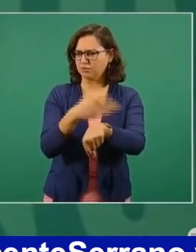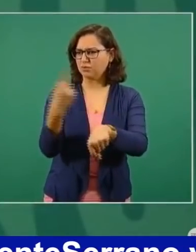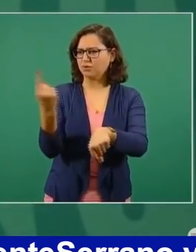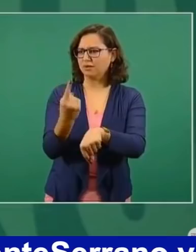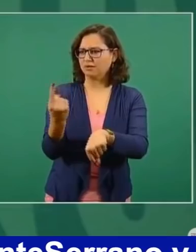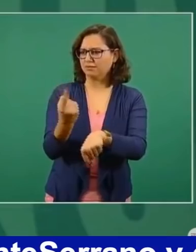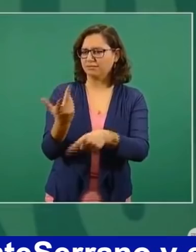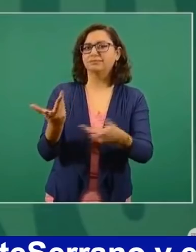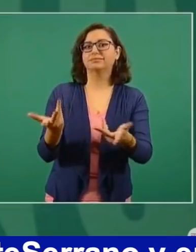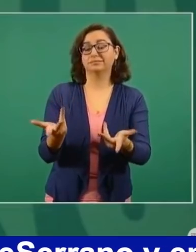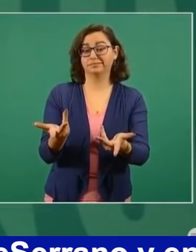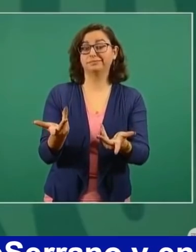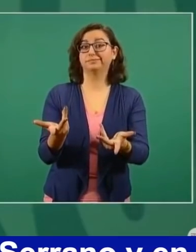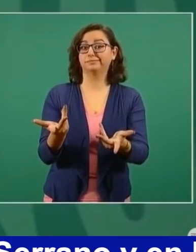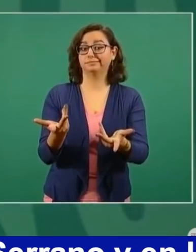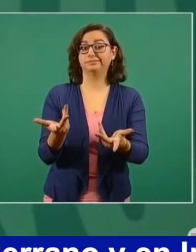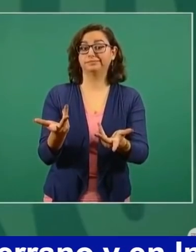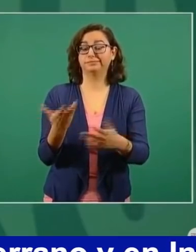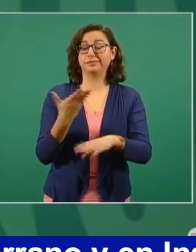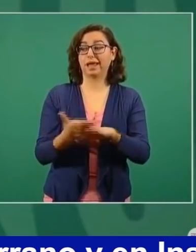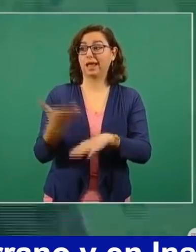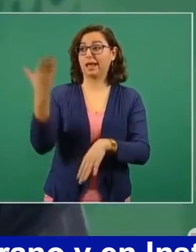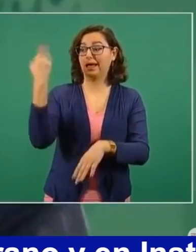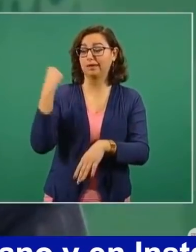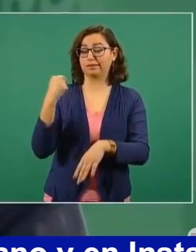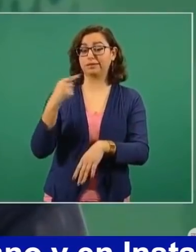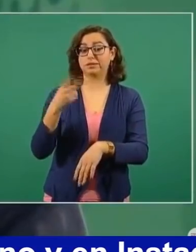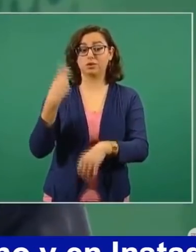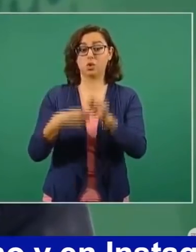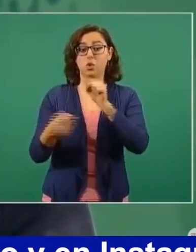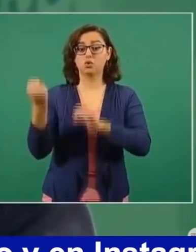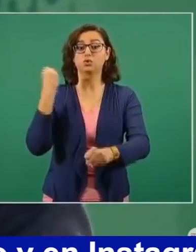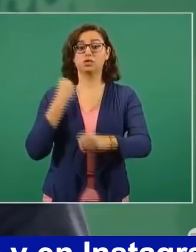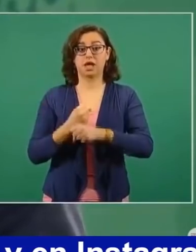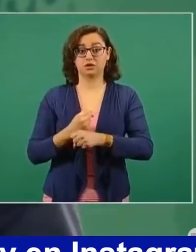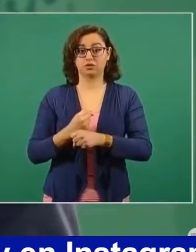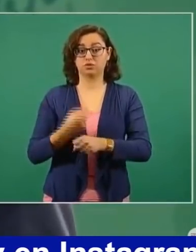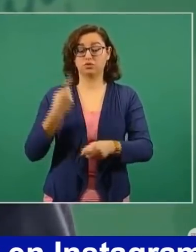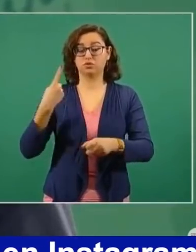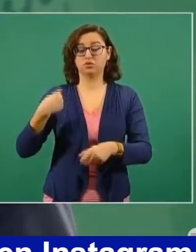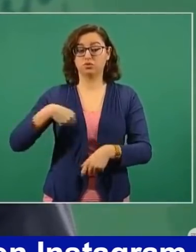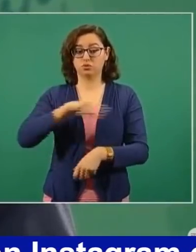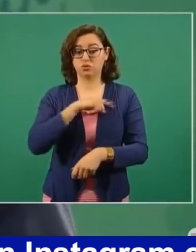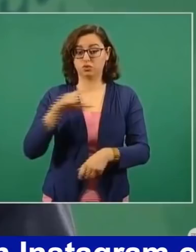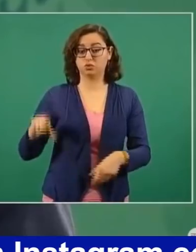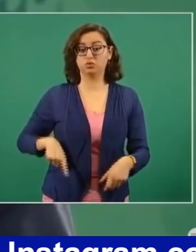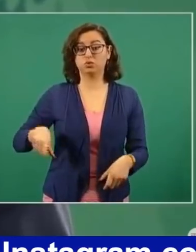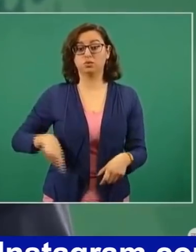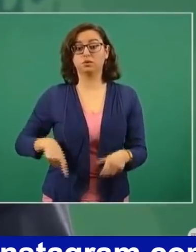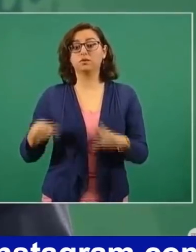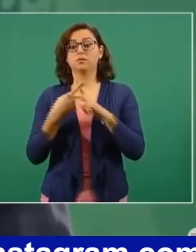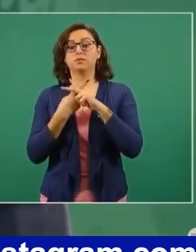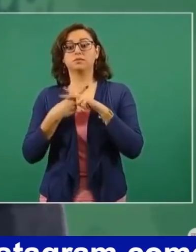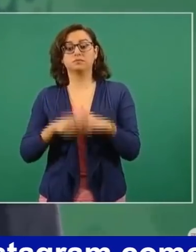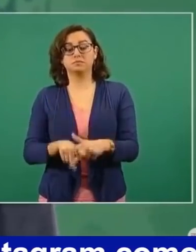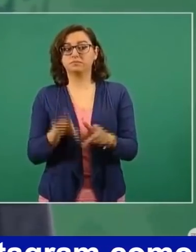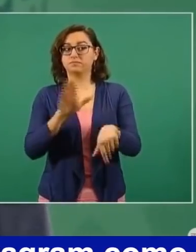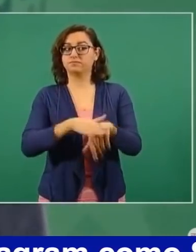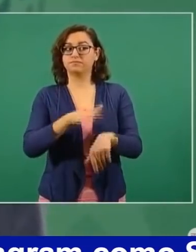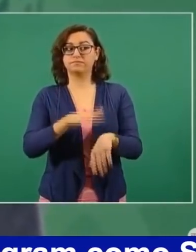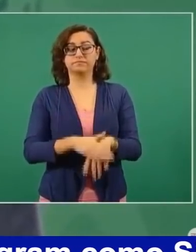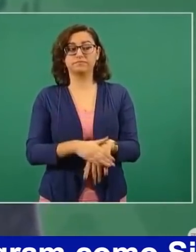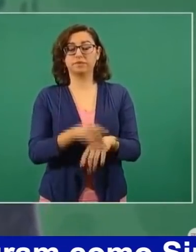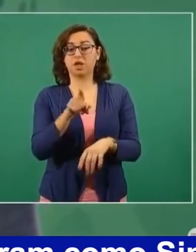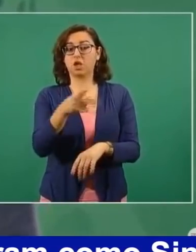Nosotros aquí, desde el principio, sostuvimos que necesitábamos que se devolviera el dinero,